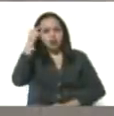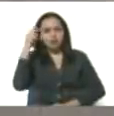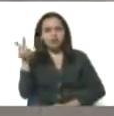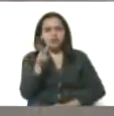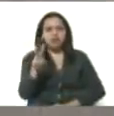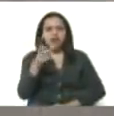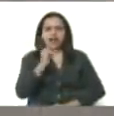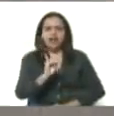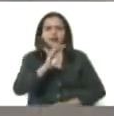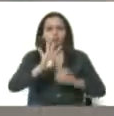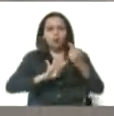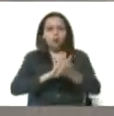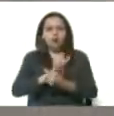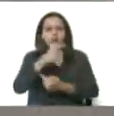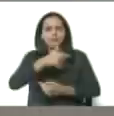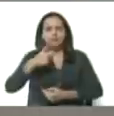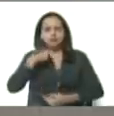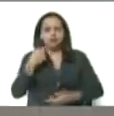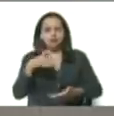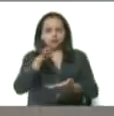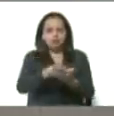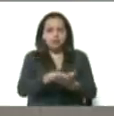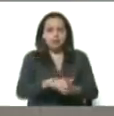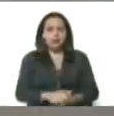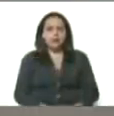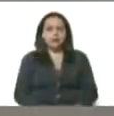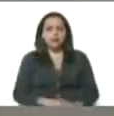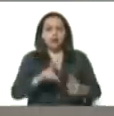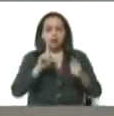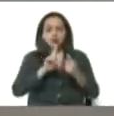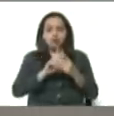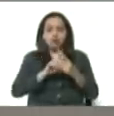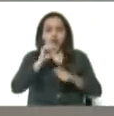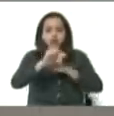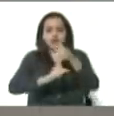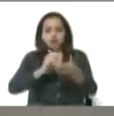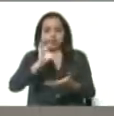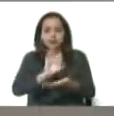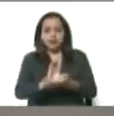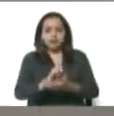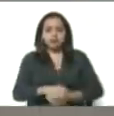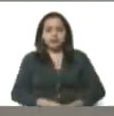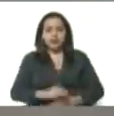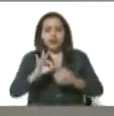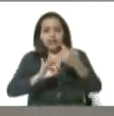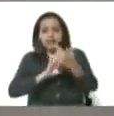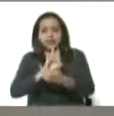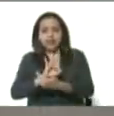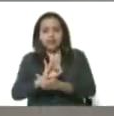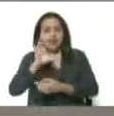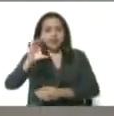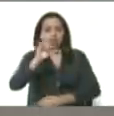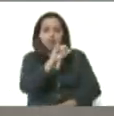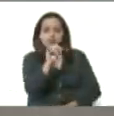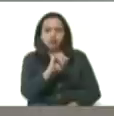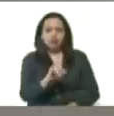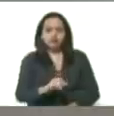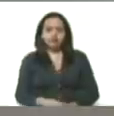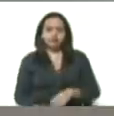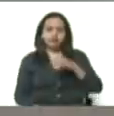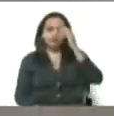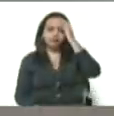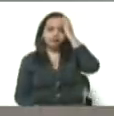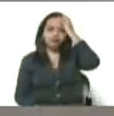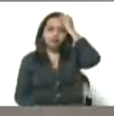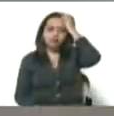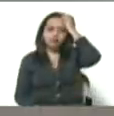registra 4 nuevos fallecidos, 1 del Distrito Capital y 3 de ellos del Estado Zulia. El primero